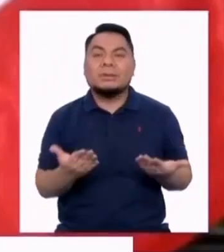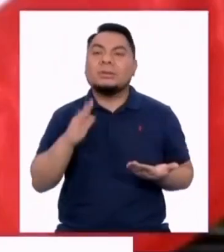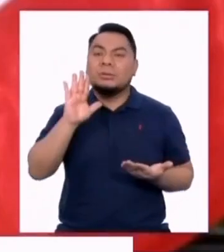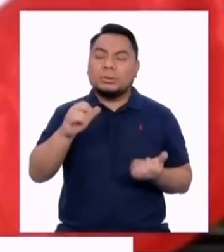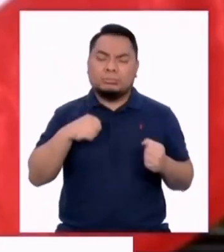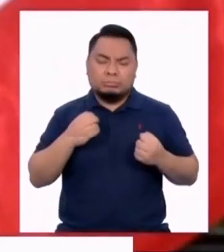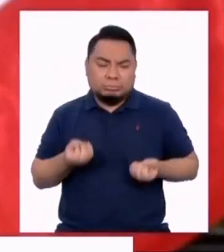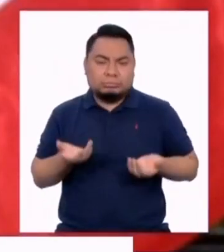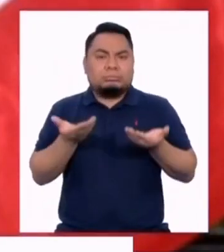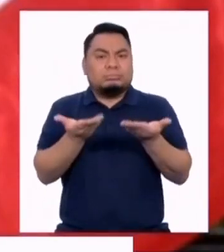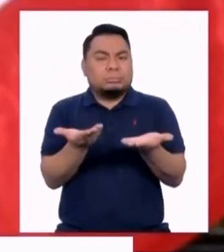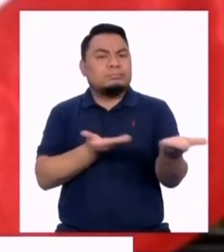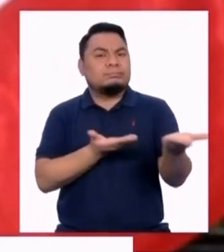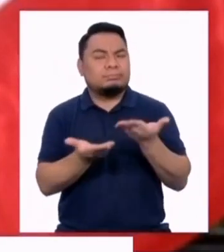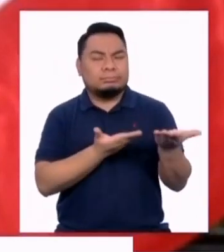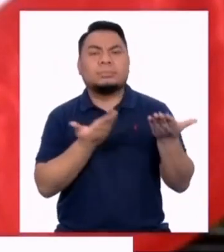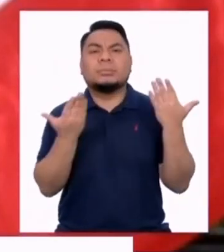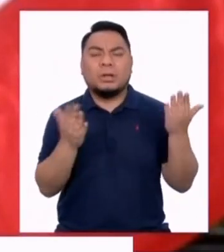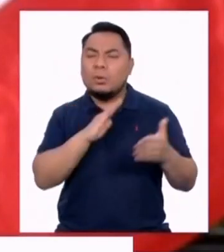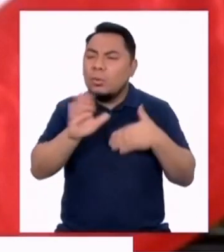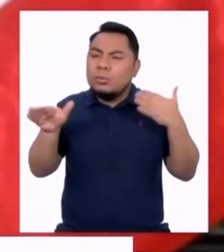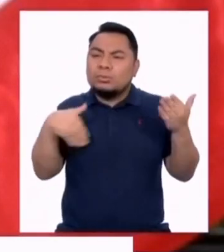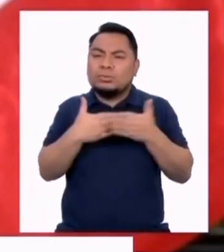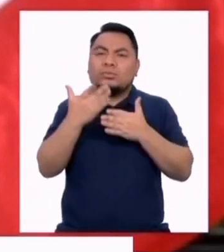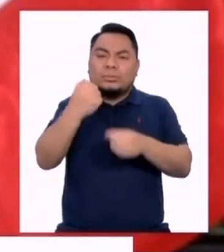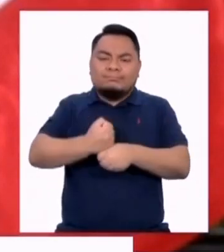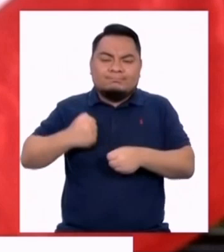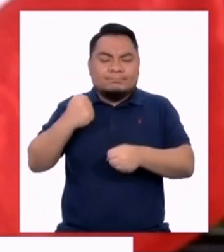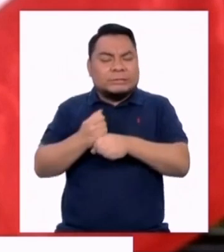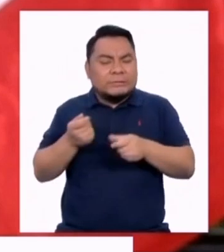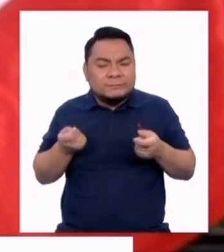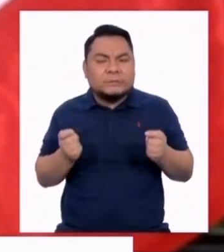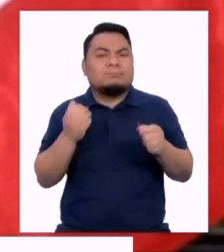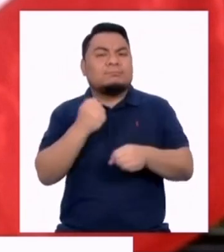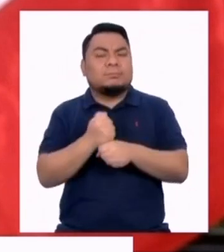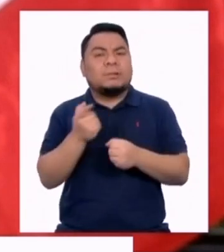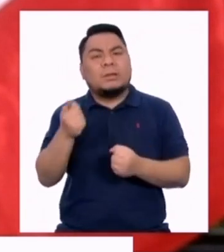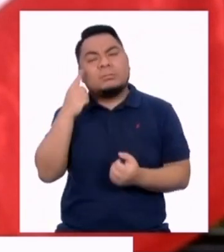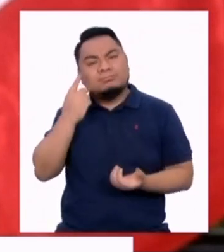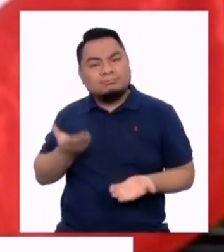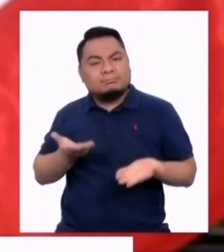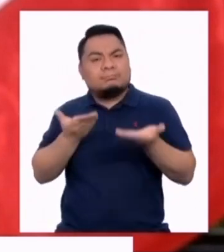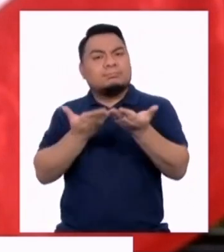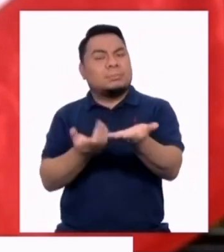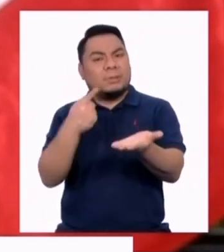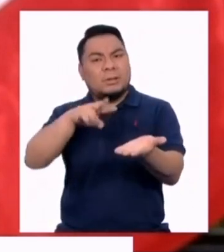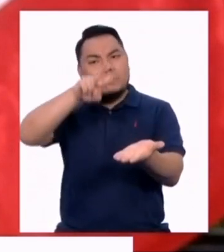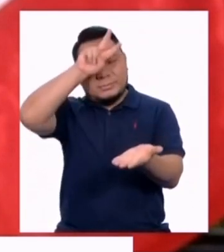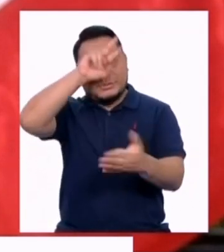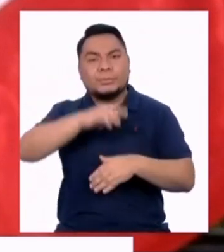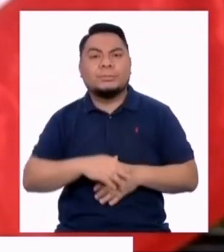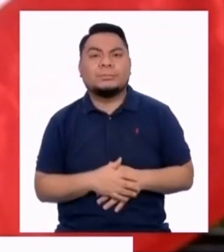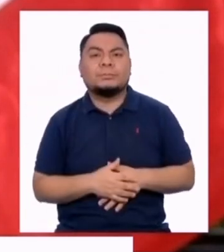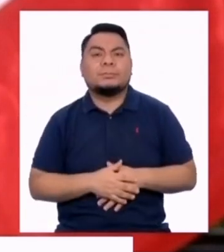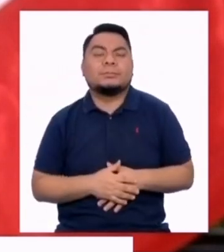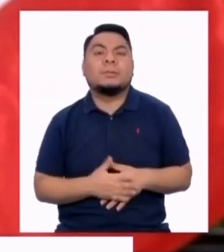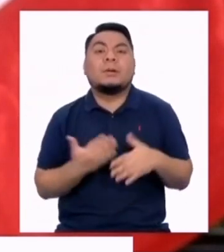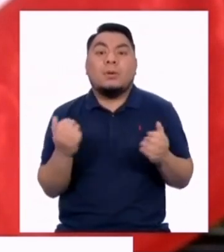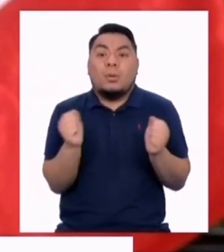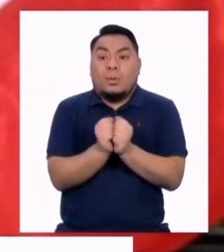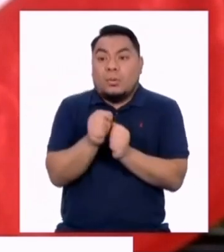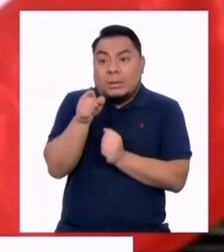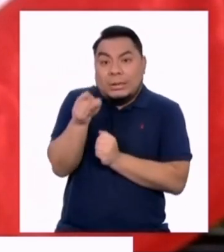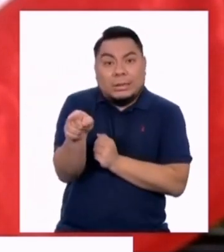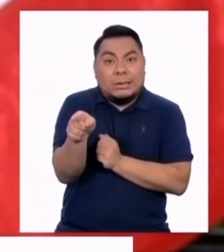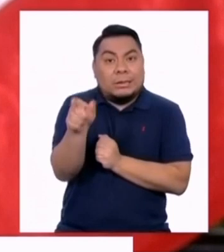a favor de la patria junto a él y a los nuevos ministros que se